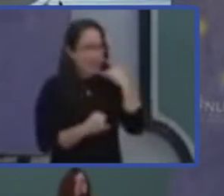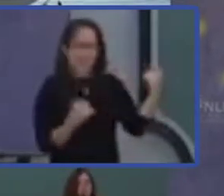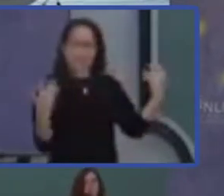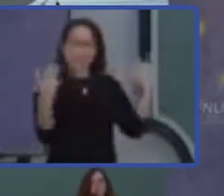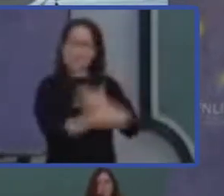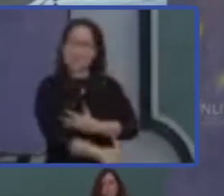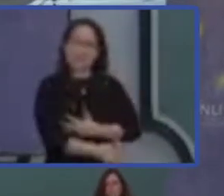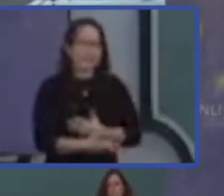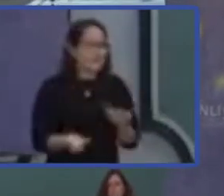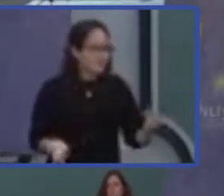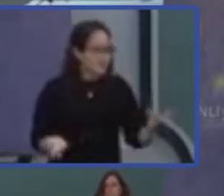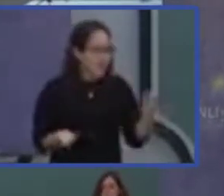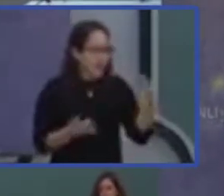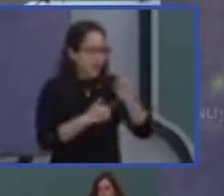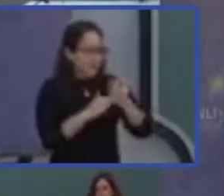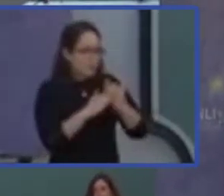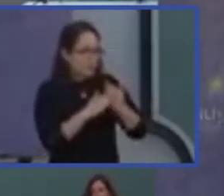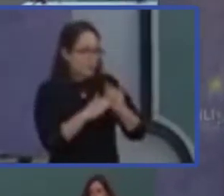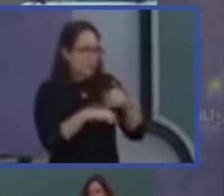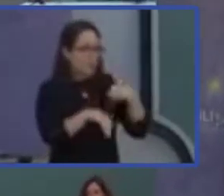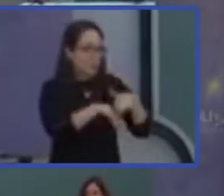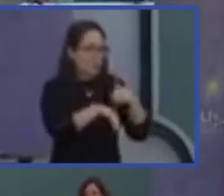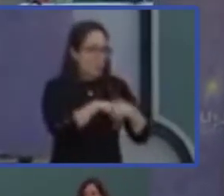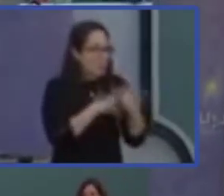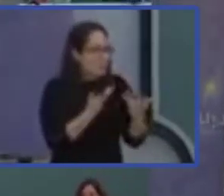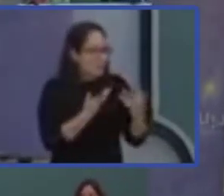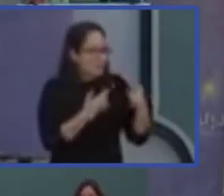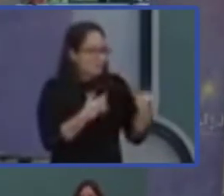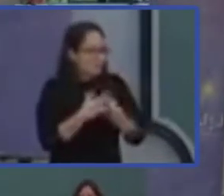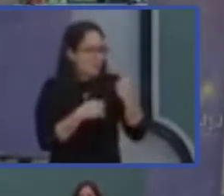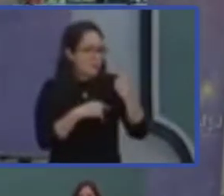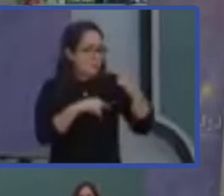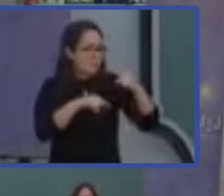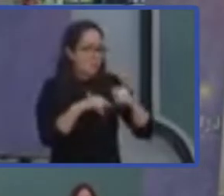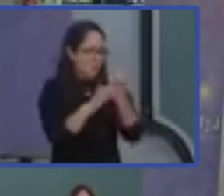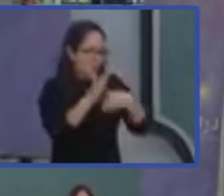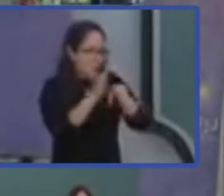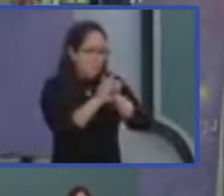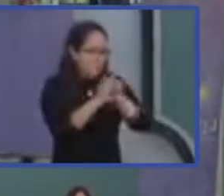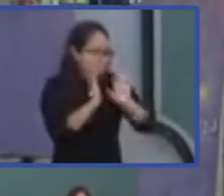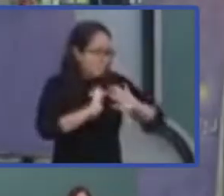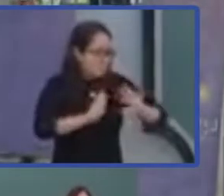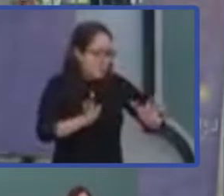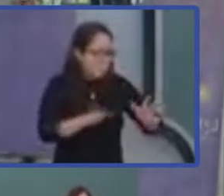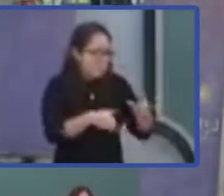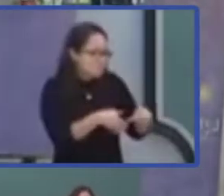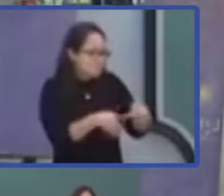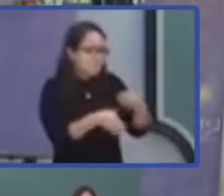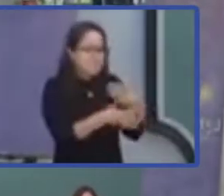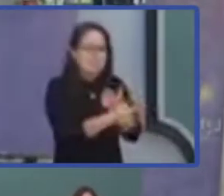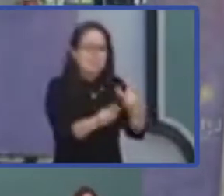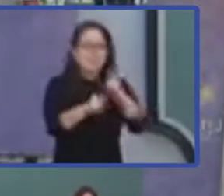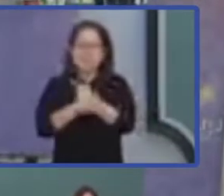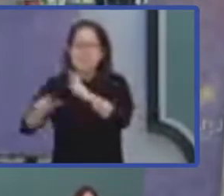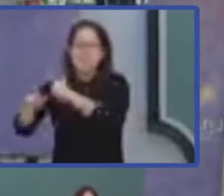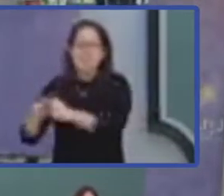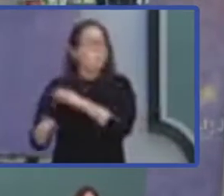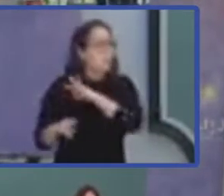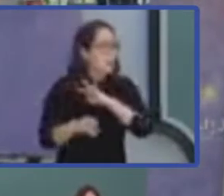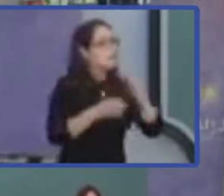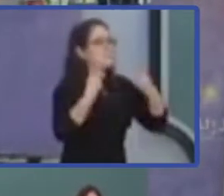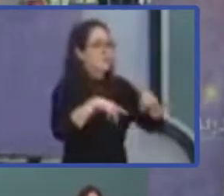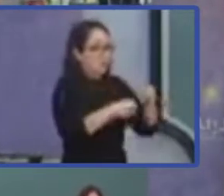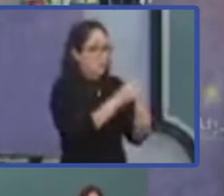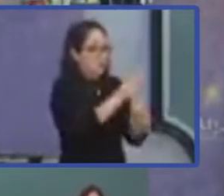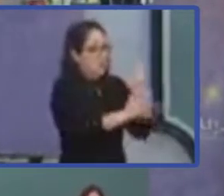de desocupar un número infinito de cuartos y caben ahí un infinito de nuevos huéspedes en los cuartos que